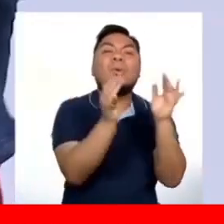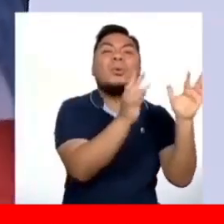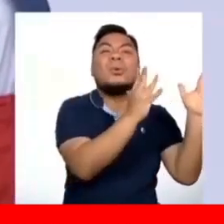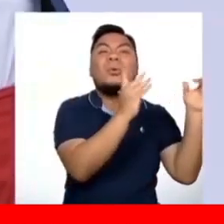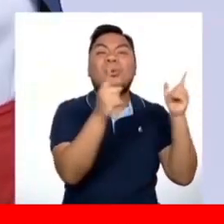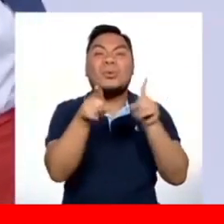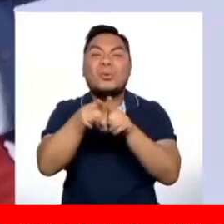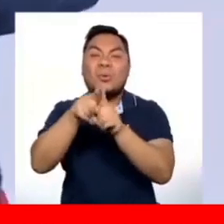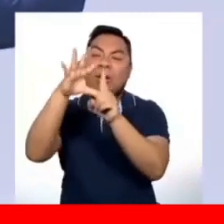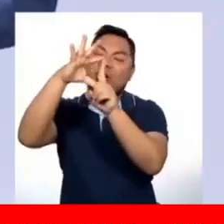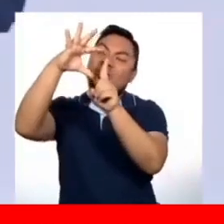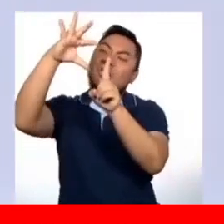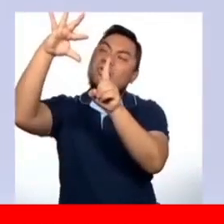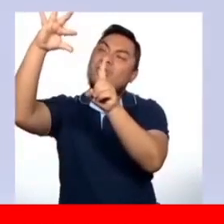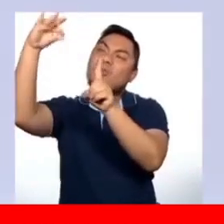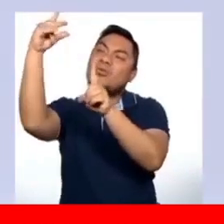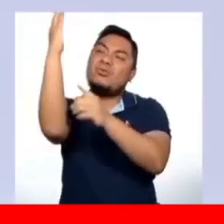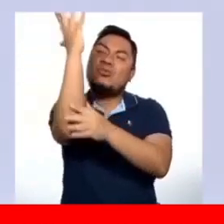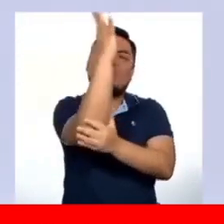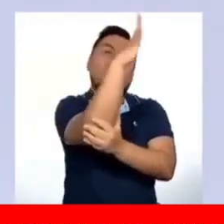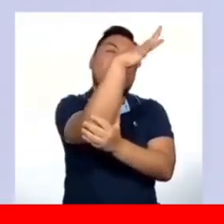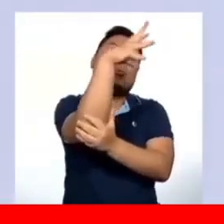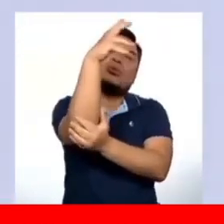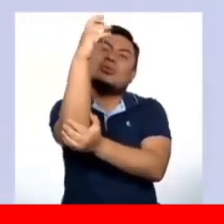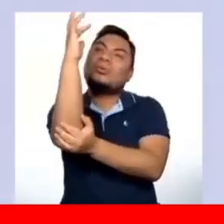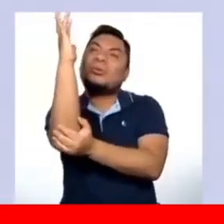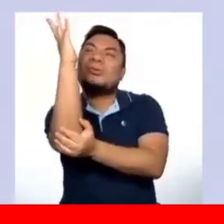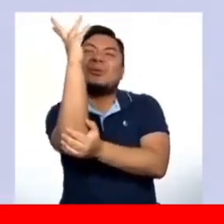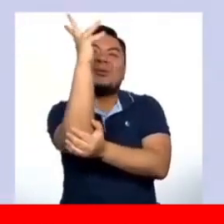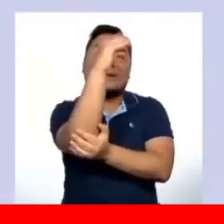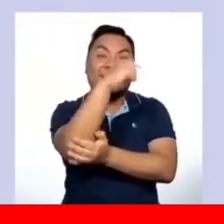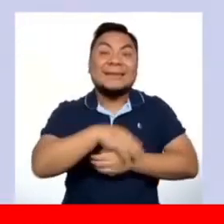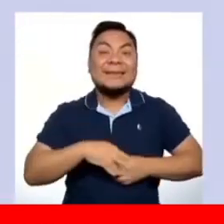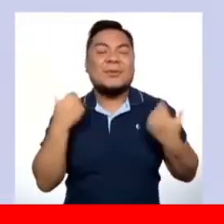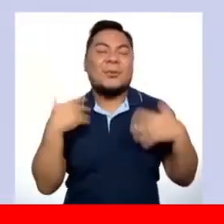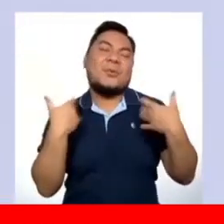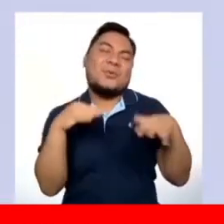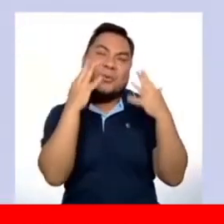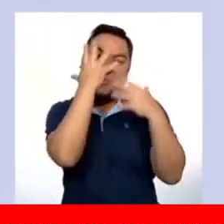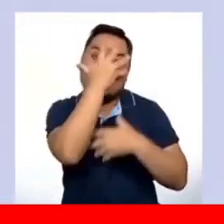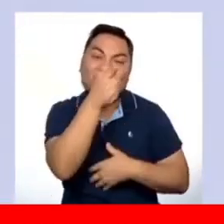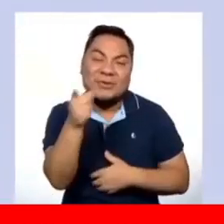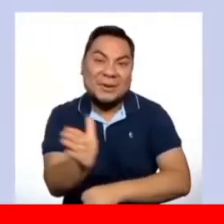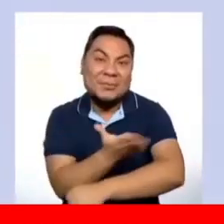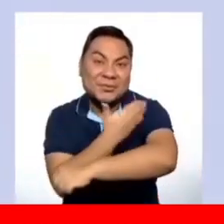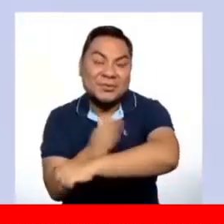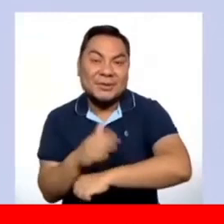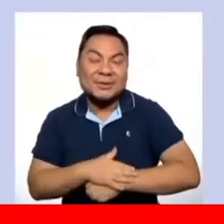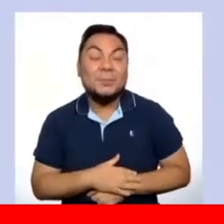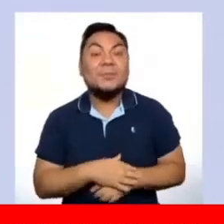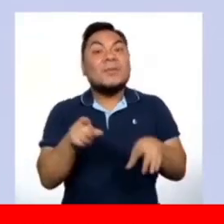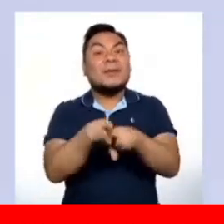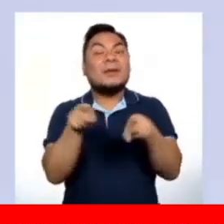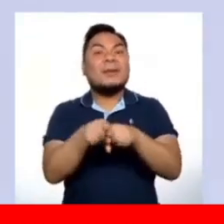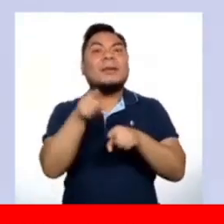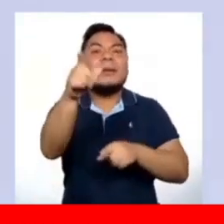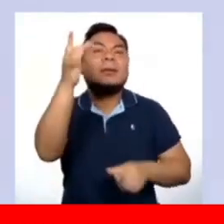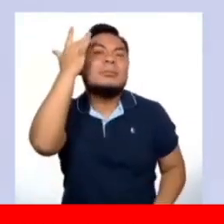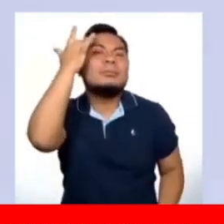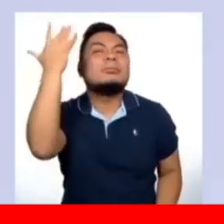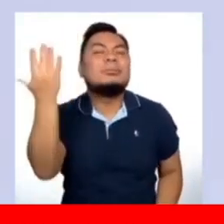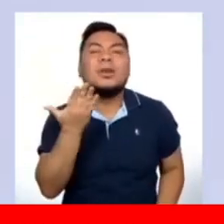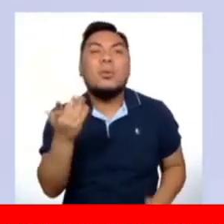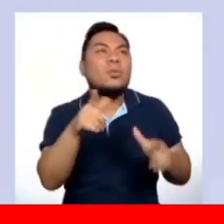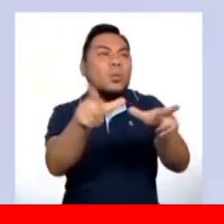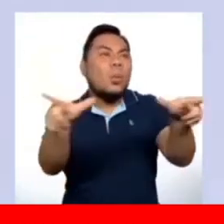mueve las hojas de las plantas. ¡Qué fantástica puede ser la música! También hace que nos imaginemos